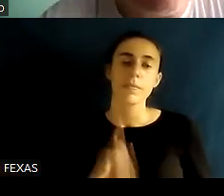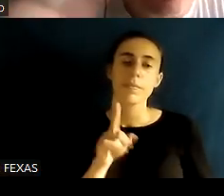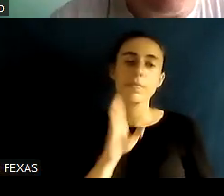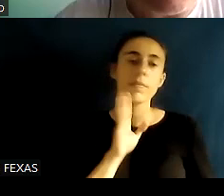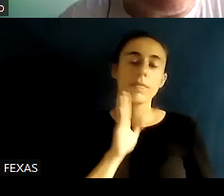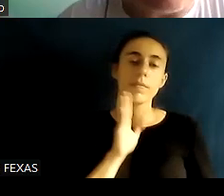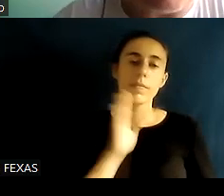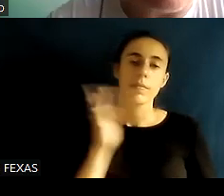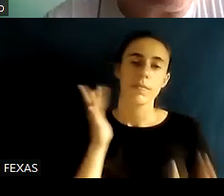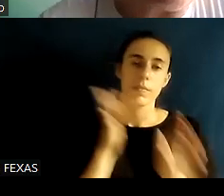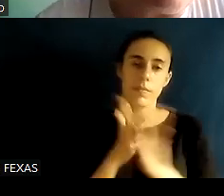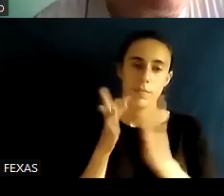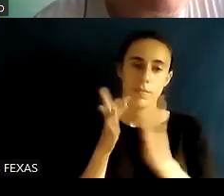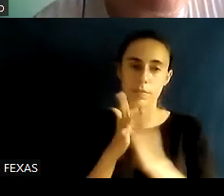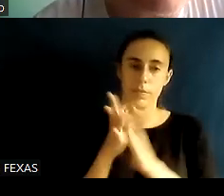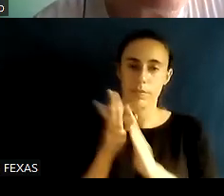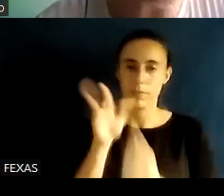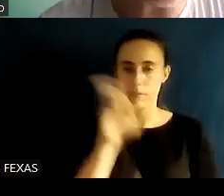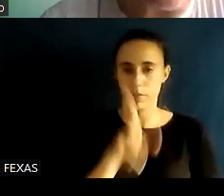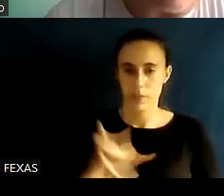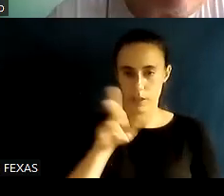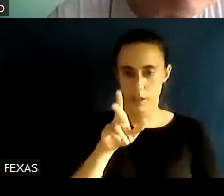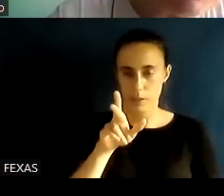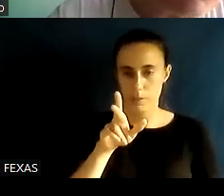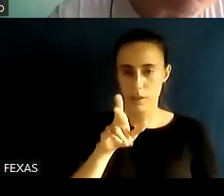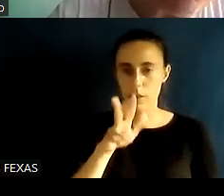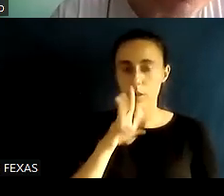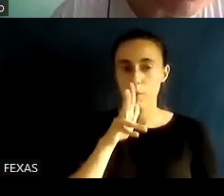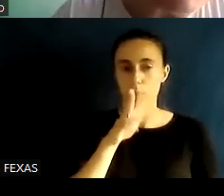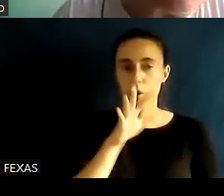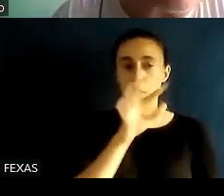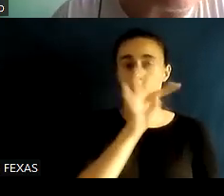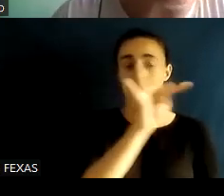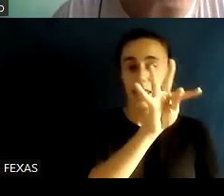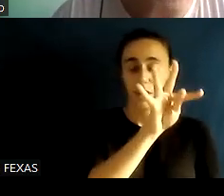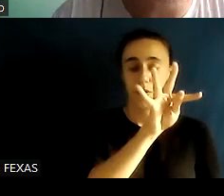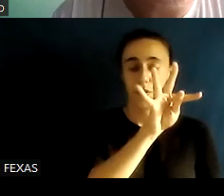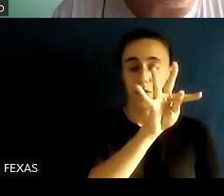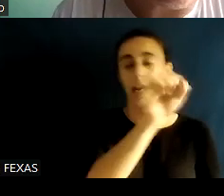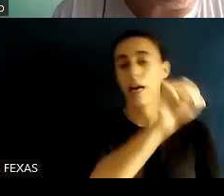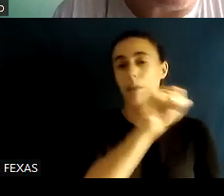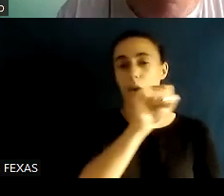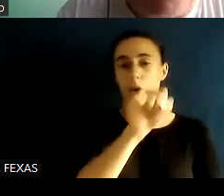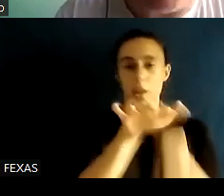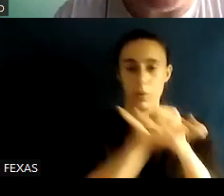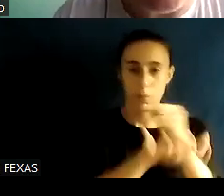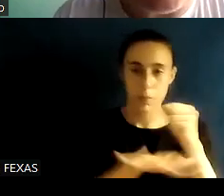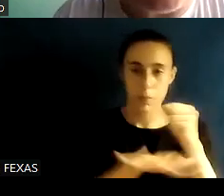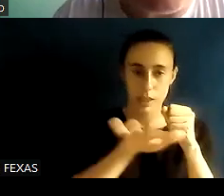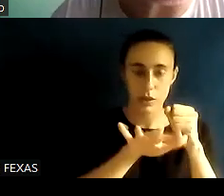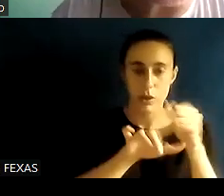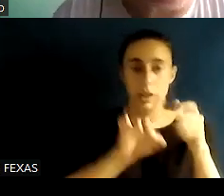que hemos ido comentando de manera repetida en las diapos anteriores, que es a partir del triptófano, que es un aminoácido esencial, se acaba